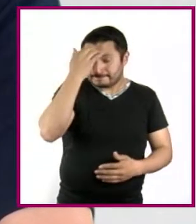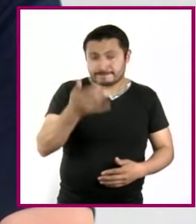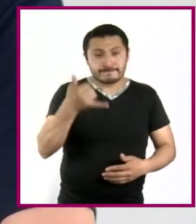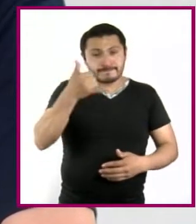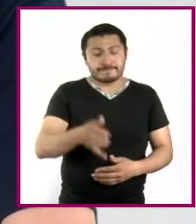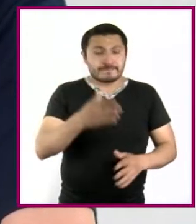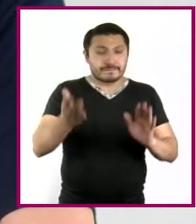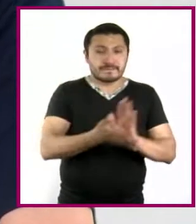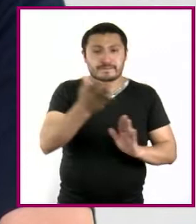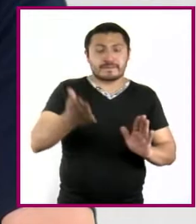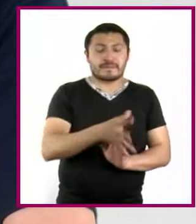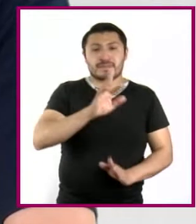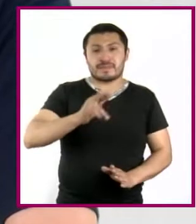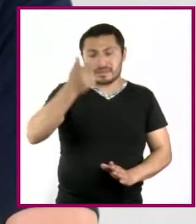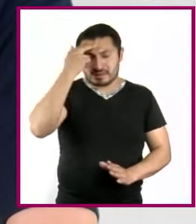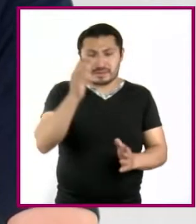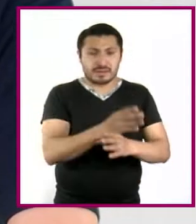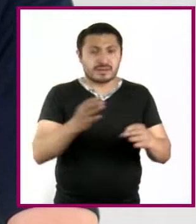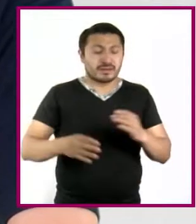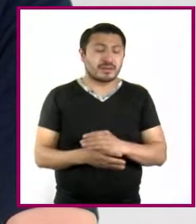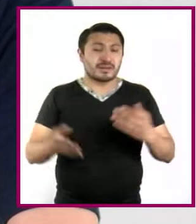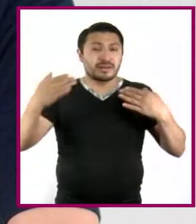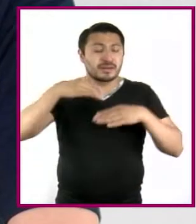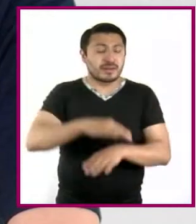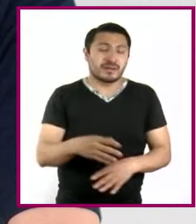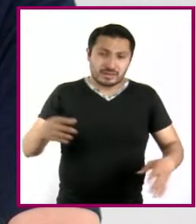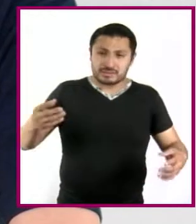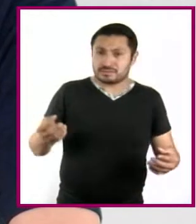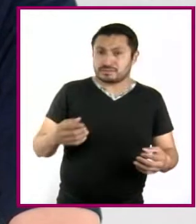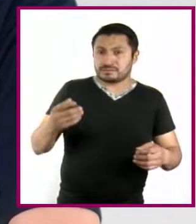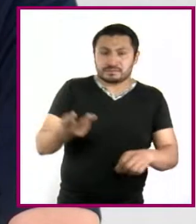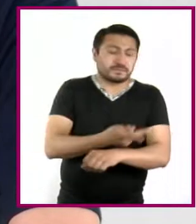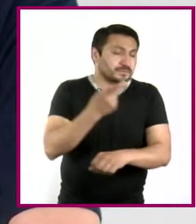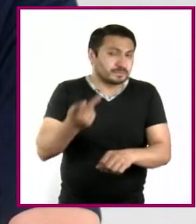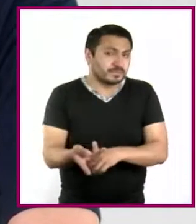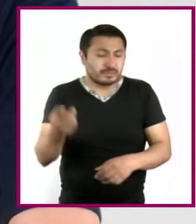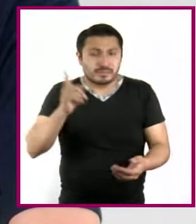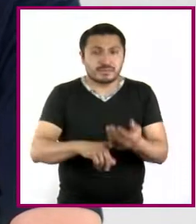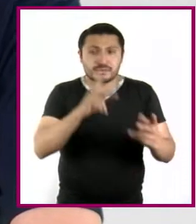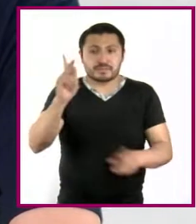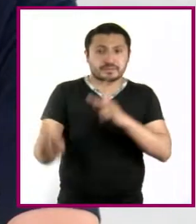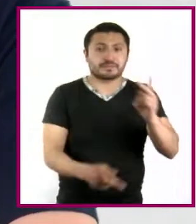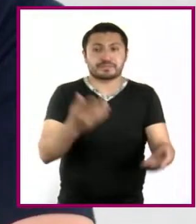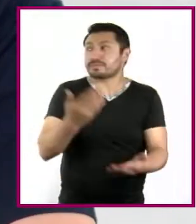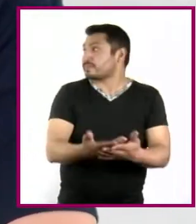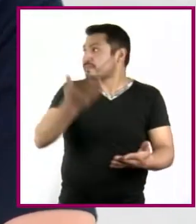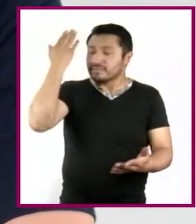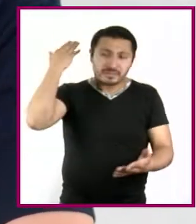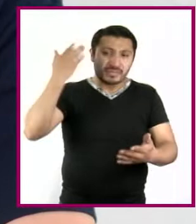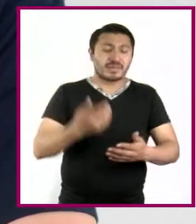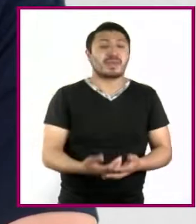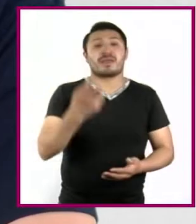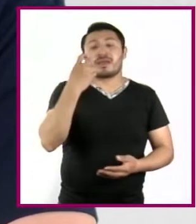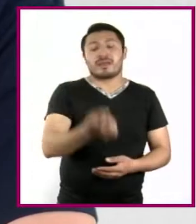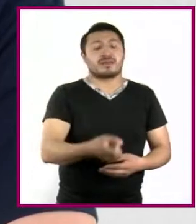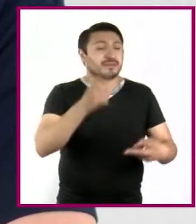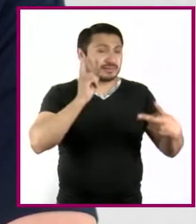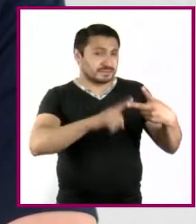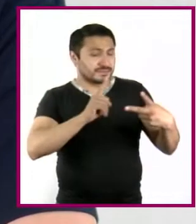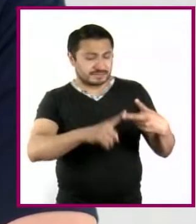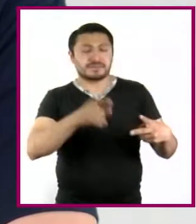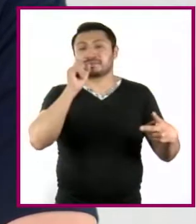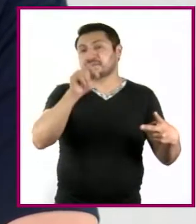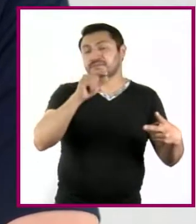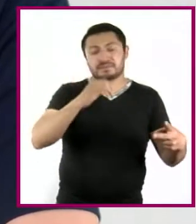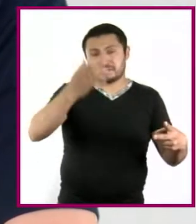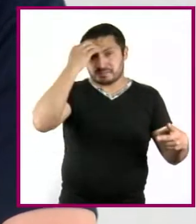de los recuerdos y las pruebas que conciernen a los acontecimientos protagonizados por un pueblo en el pasado. A este segundo significado también se